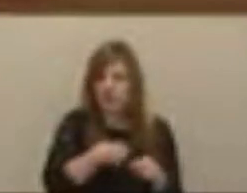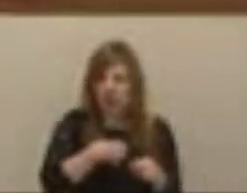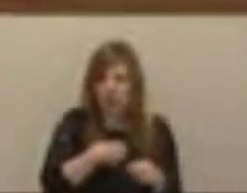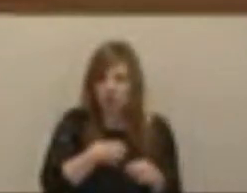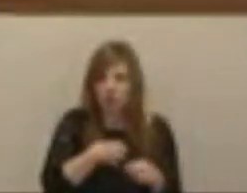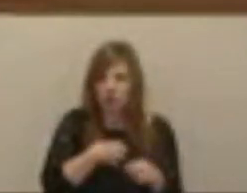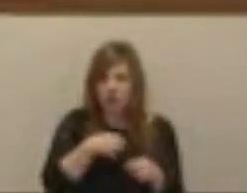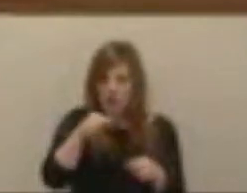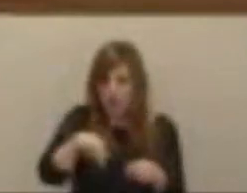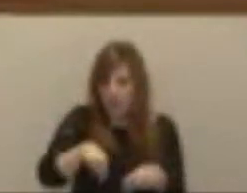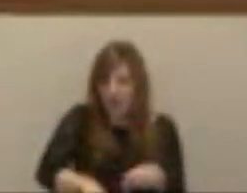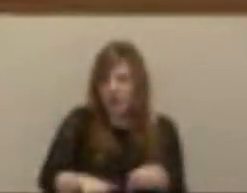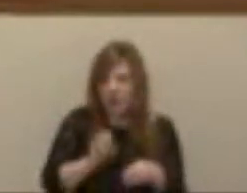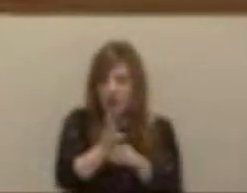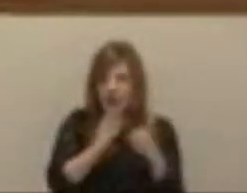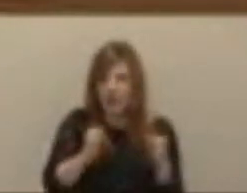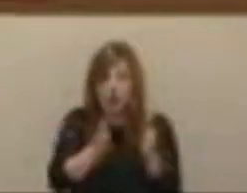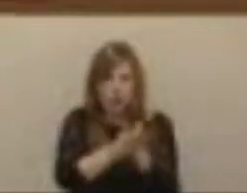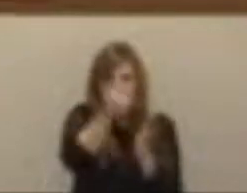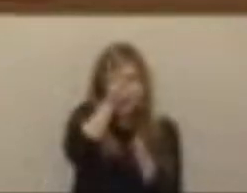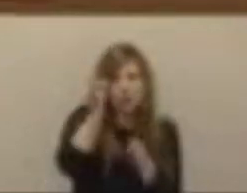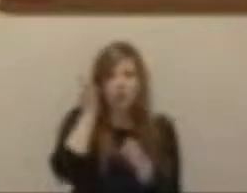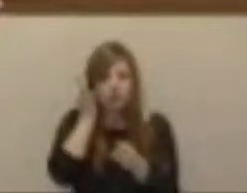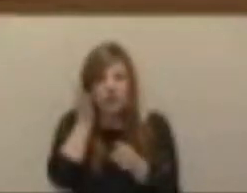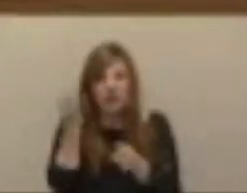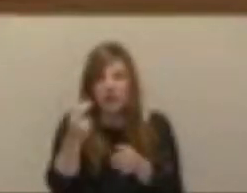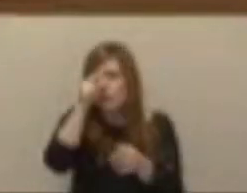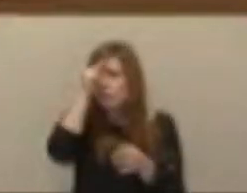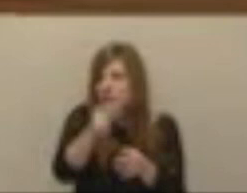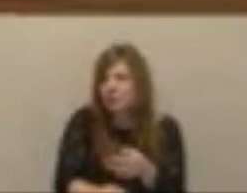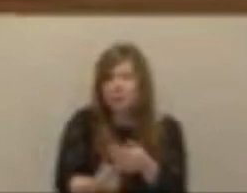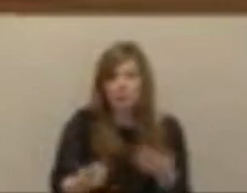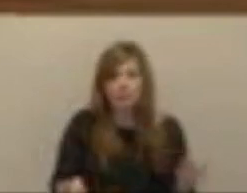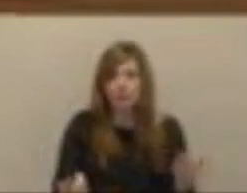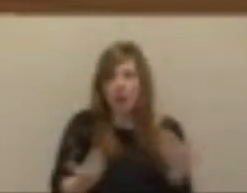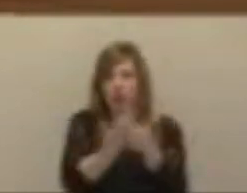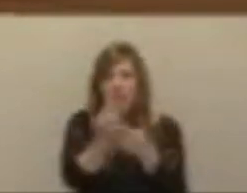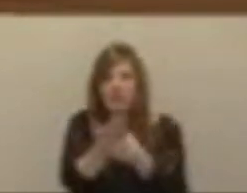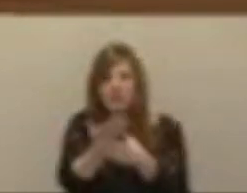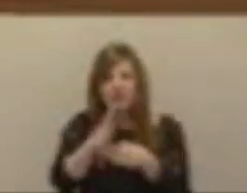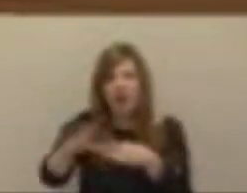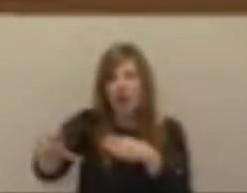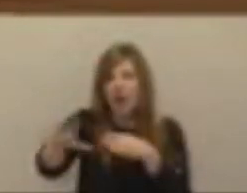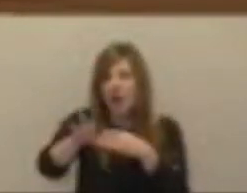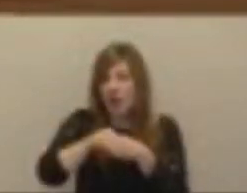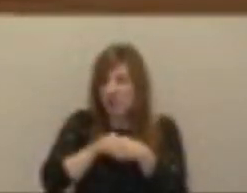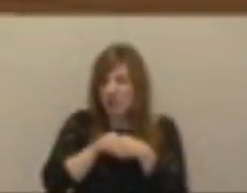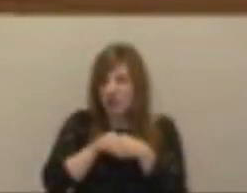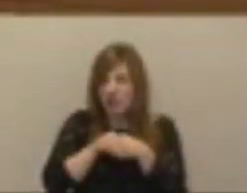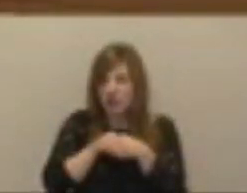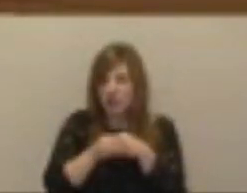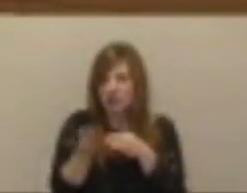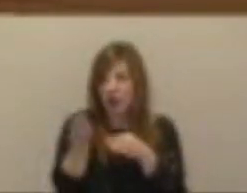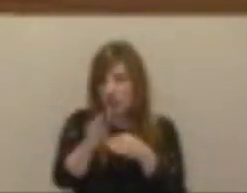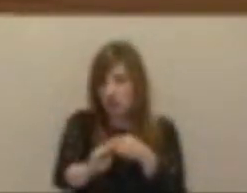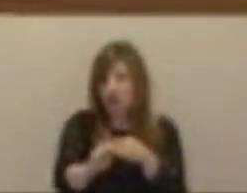Cámara, a los compañeros y compañeras, pues se les respetaron los días adicionales, se les respetaron los permisos